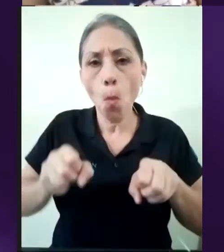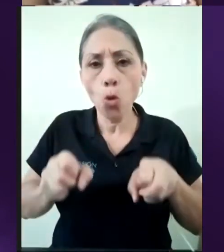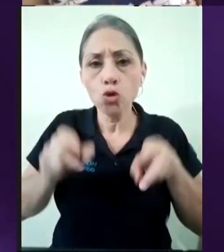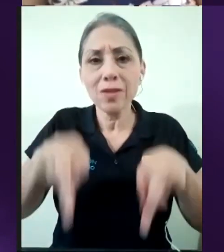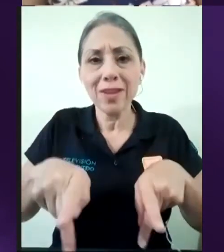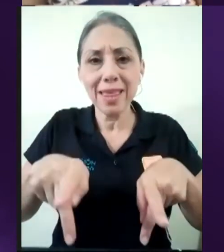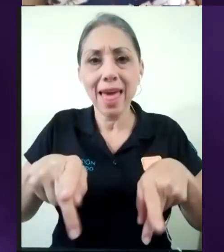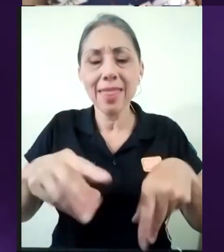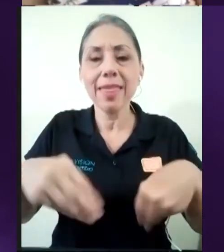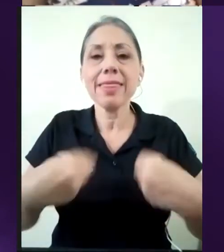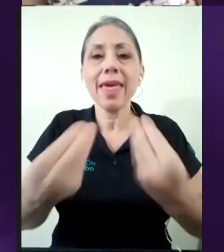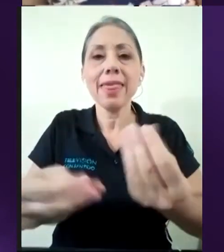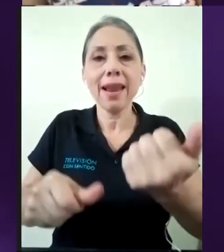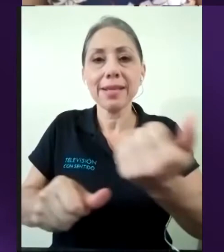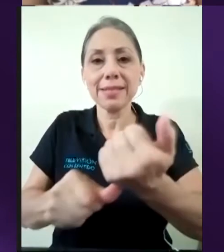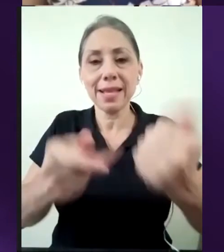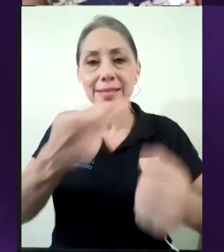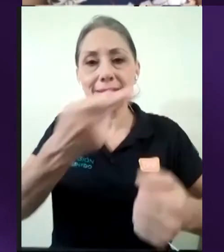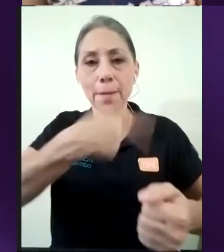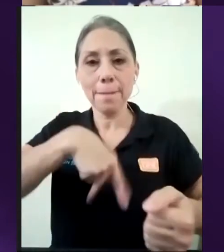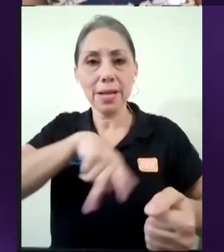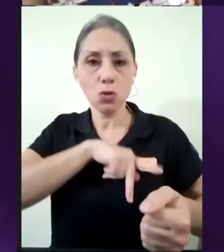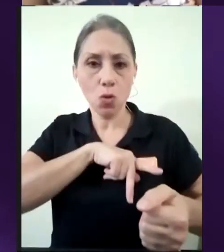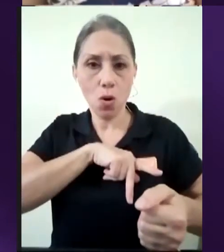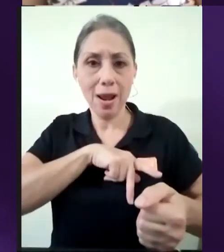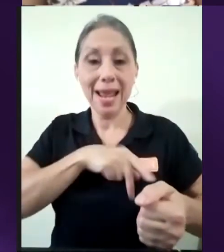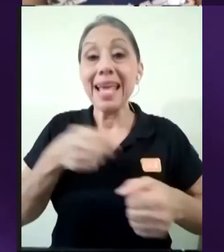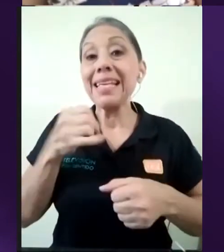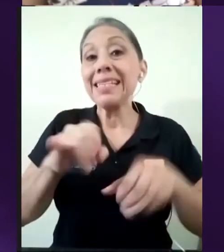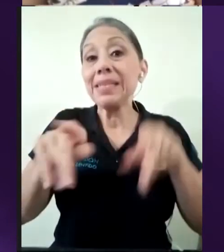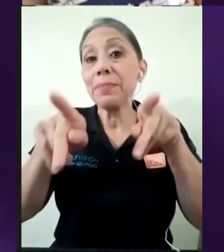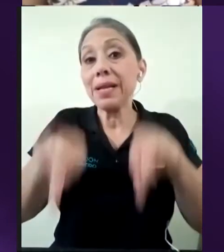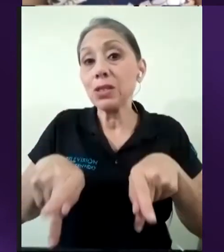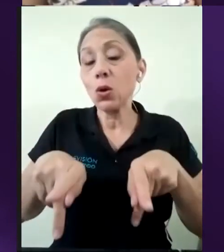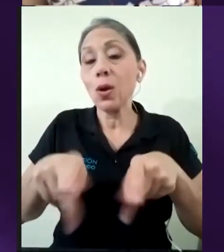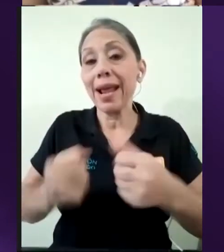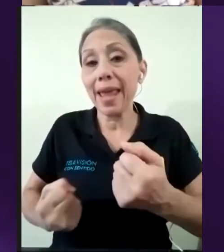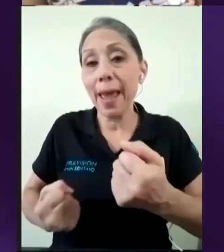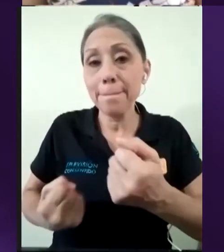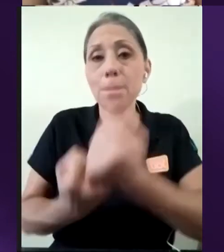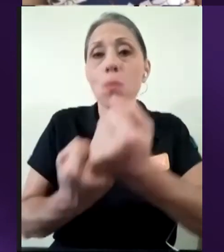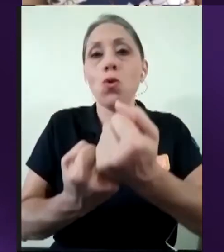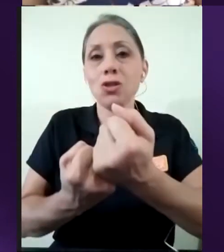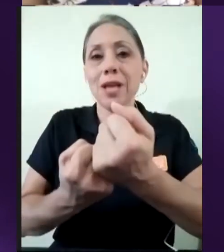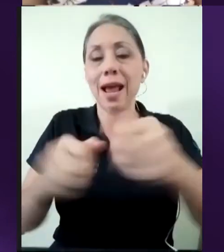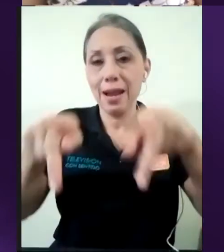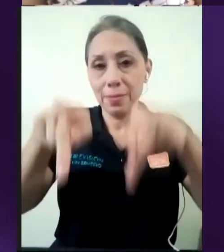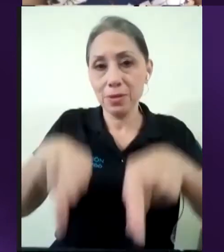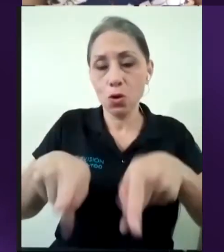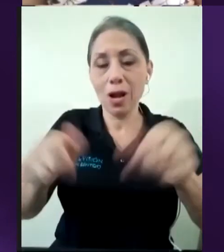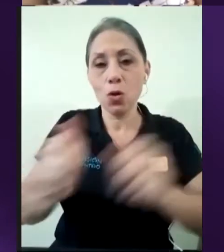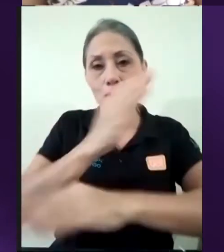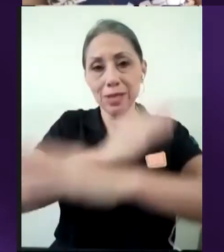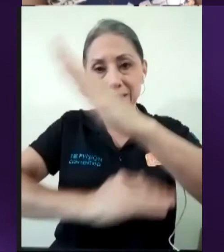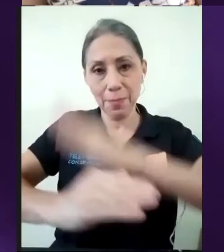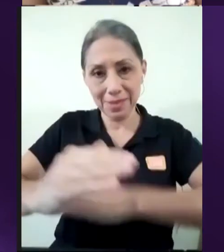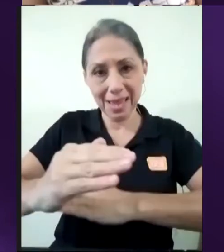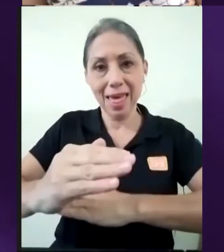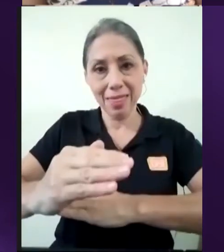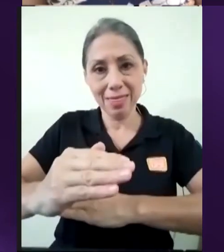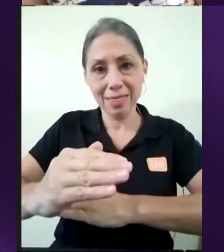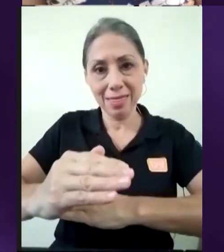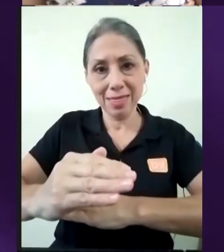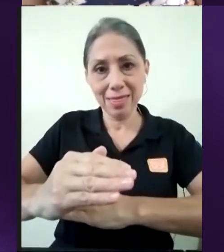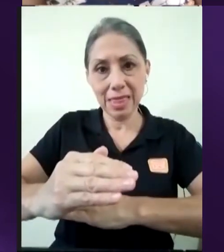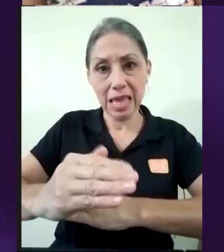personal en el caso de que la persona que apoya a la persona con discapacidad contraiga el